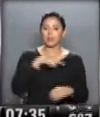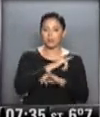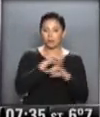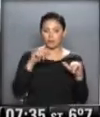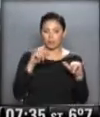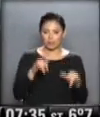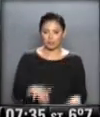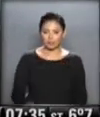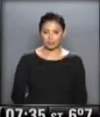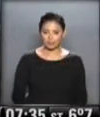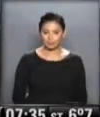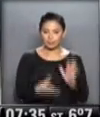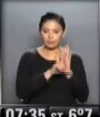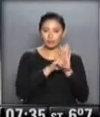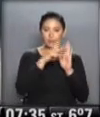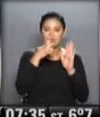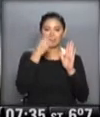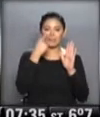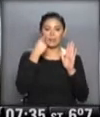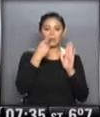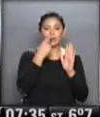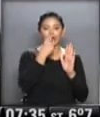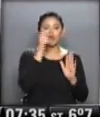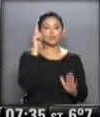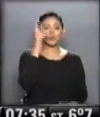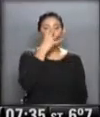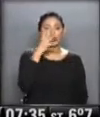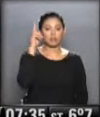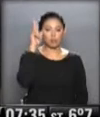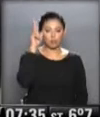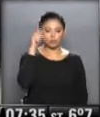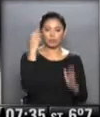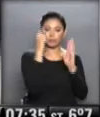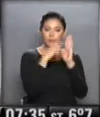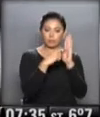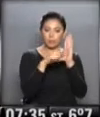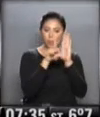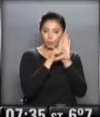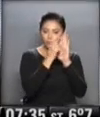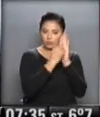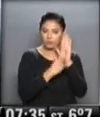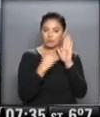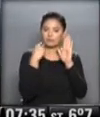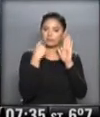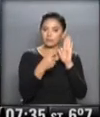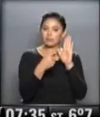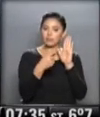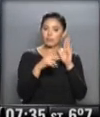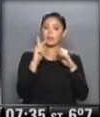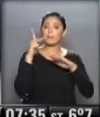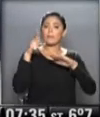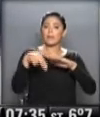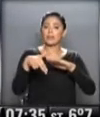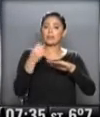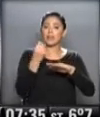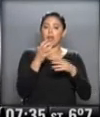en este informe ley 26 mil 848 establece entre otros puntos centrales un plazo de inscripción en